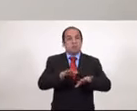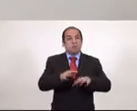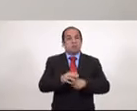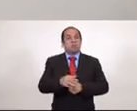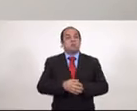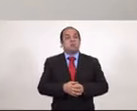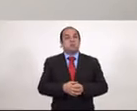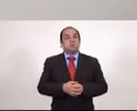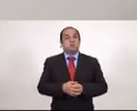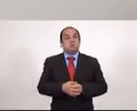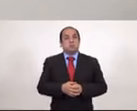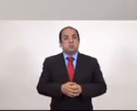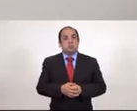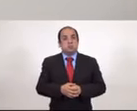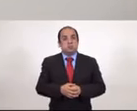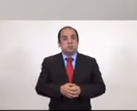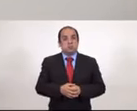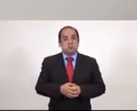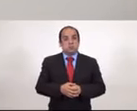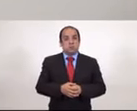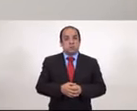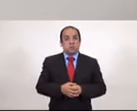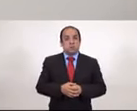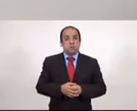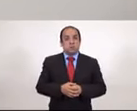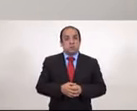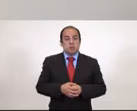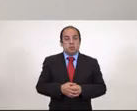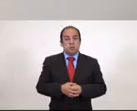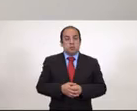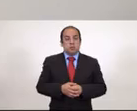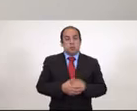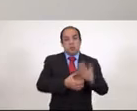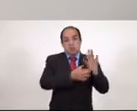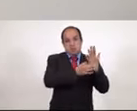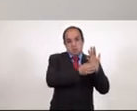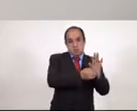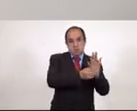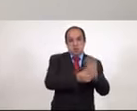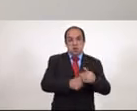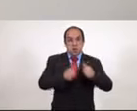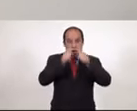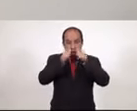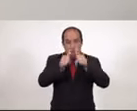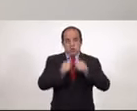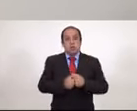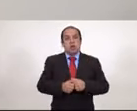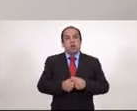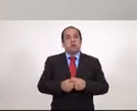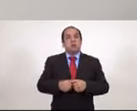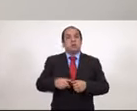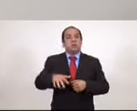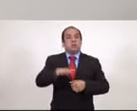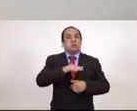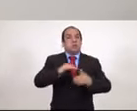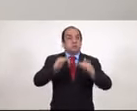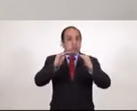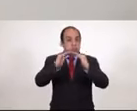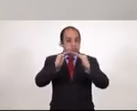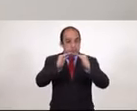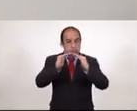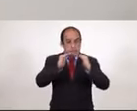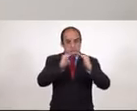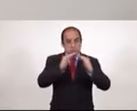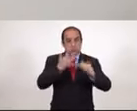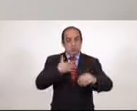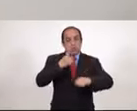de Electricidad, la atención a los predios que sufrieron daños por la inundación con agua limpia.